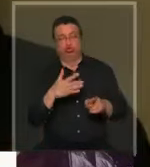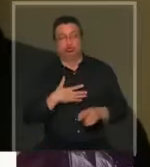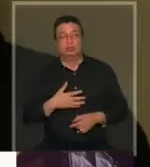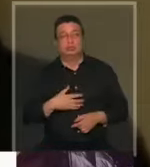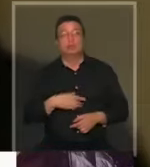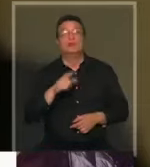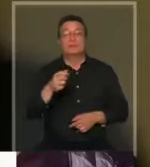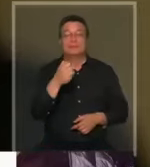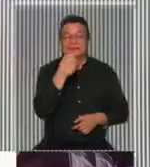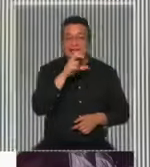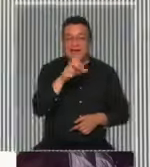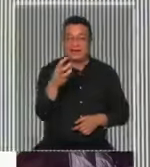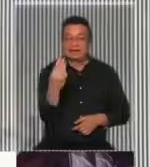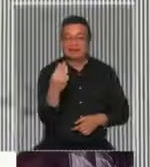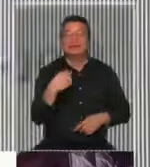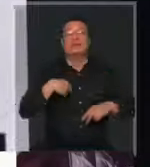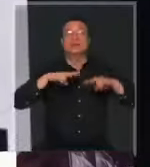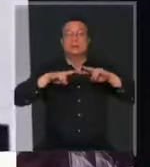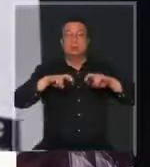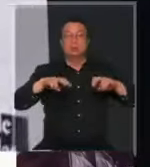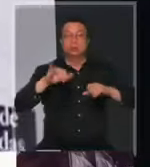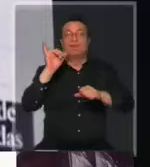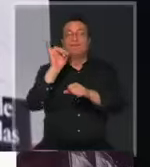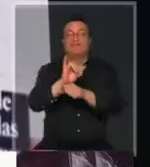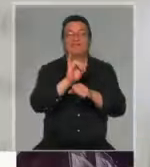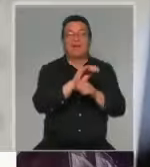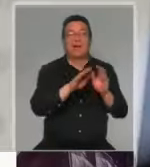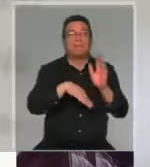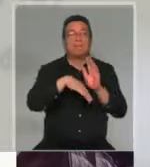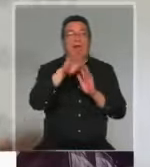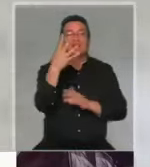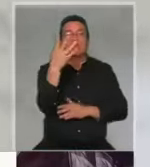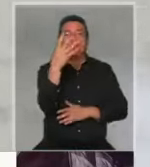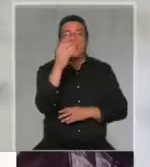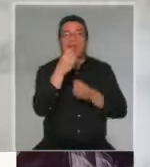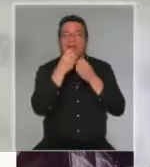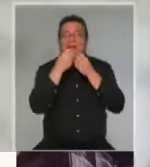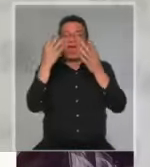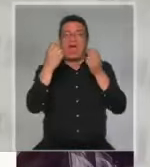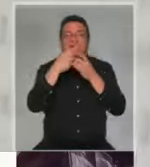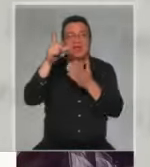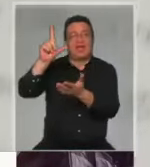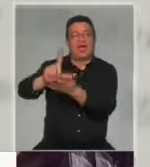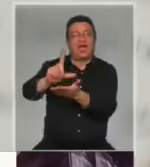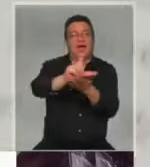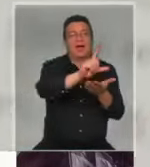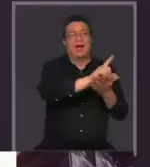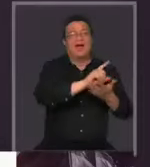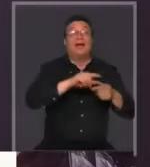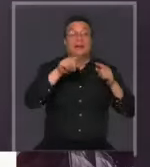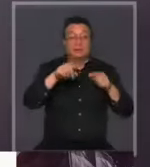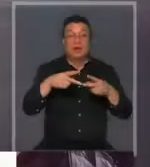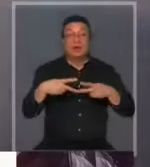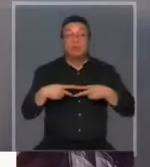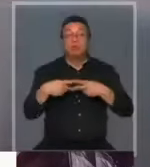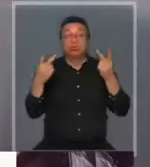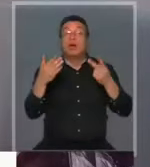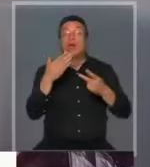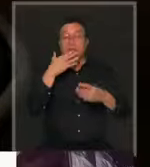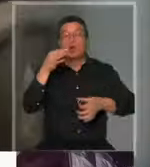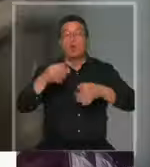Reportajes Tele3 investigó lo que podría ser un fraude en más de 40 conciertos y que hoy, tras estas revelaciones, también indaga la